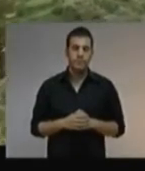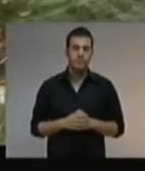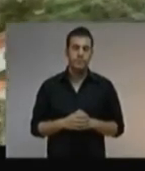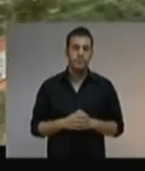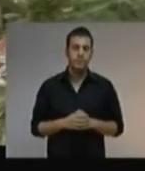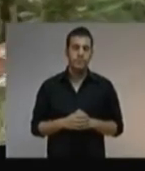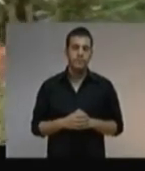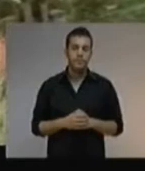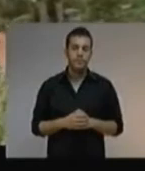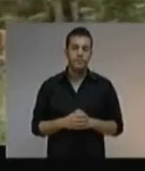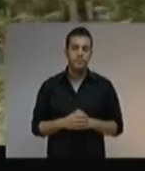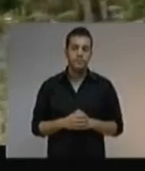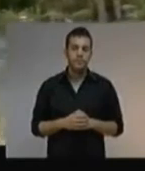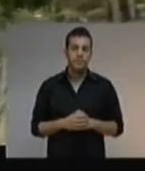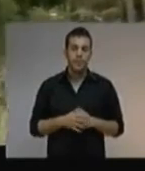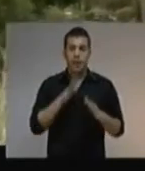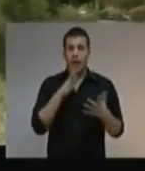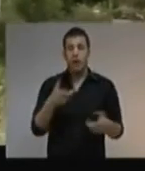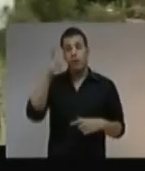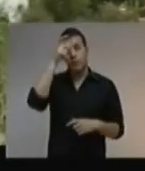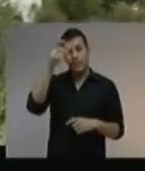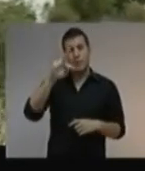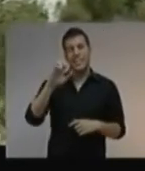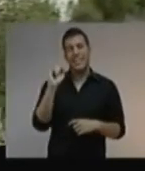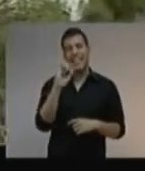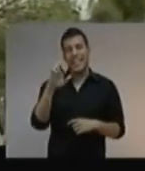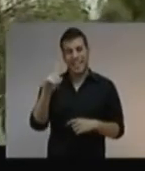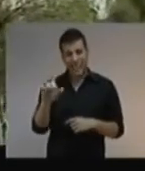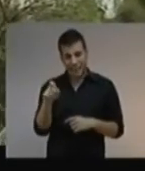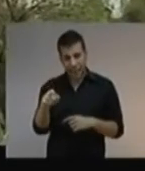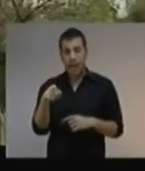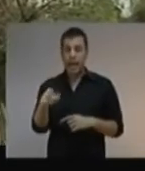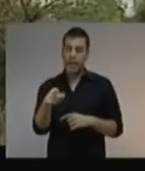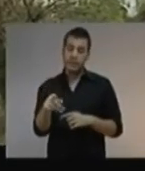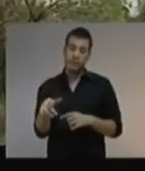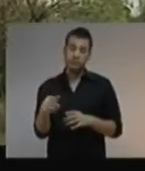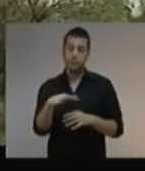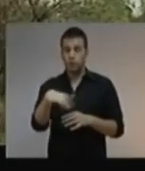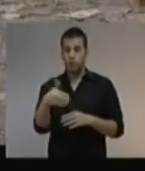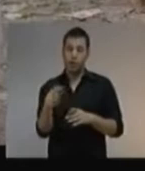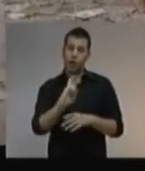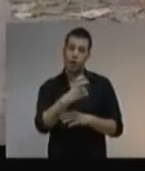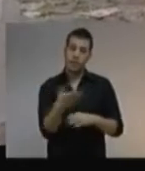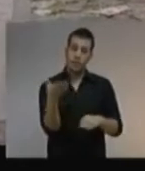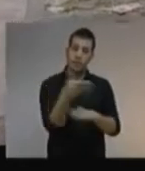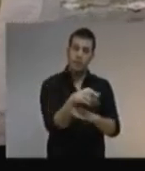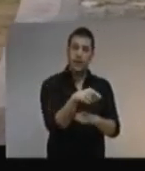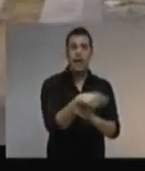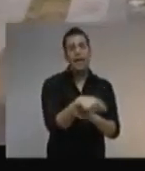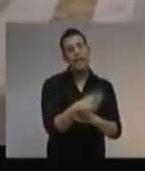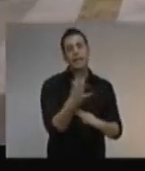Sin abandonar el territorio perteneciente al municipio de Tejeda, nos desplazamos hasta el centro de plantas medicinales de esta